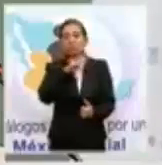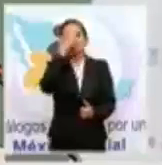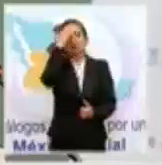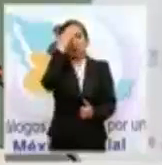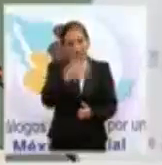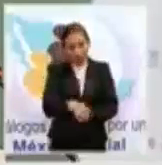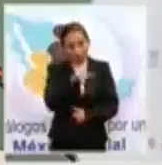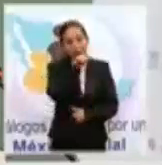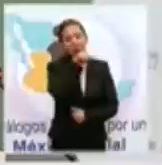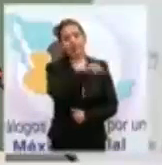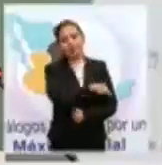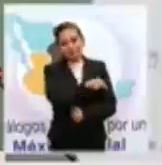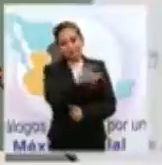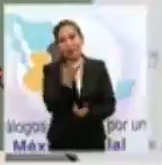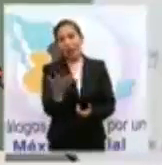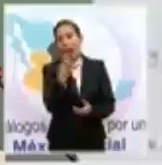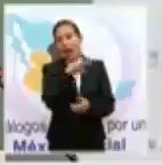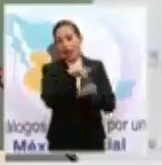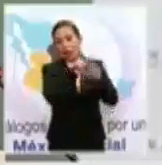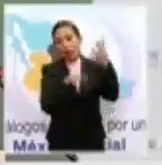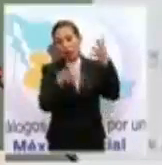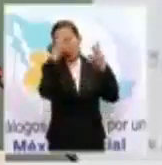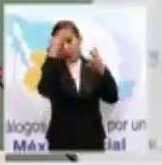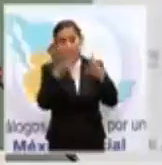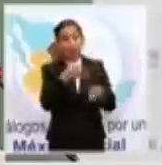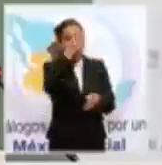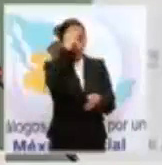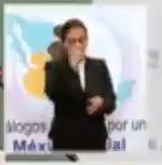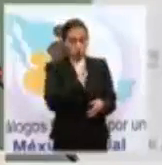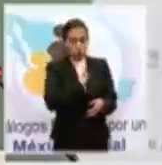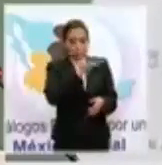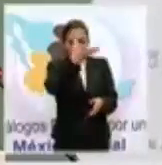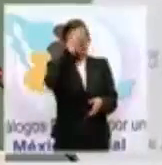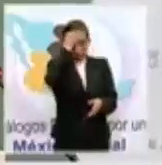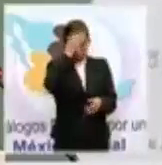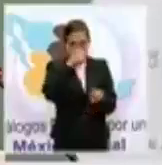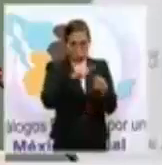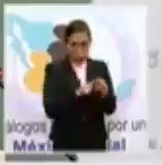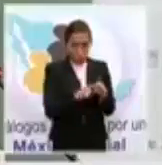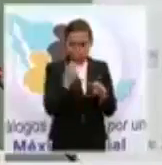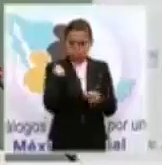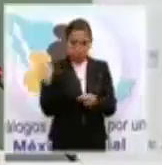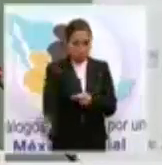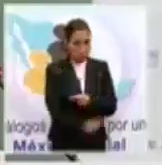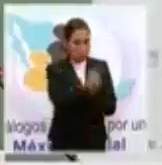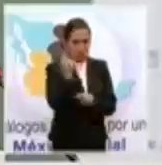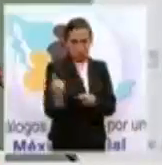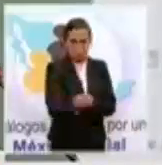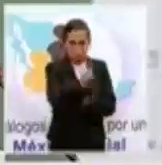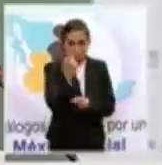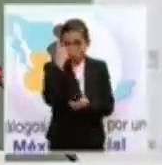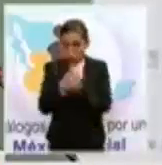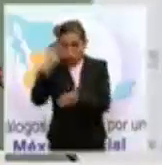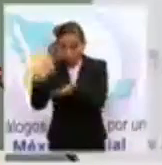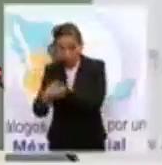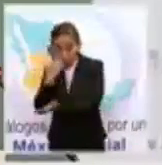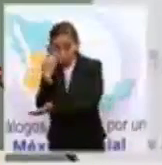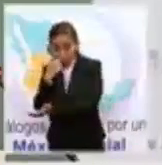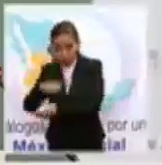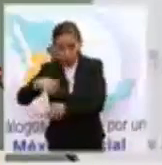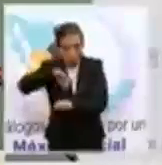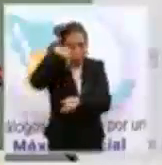que hay fundamentalmente 4 aprendizajes: aprender a aprender, que es durante y para toda la vida, no solamente en el espacio